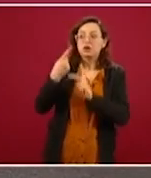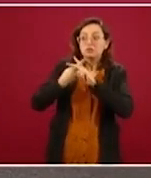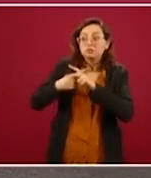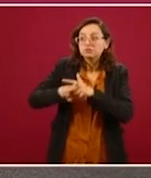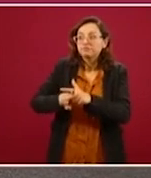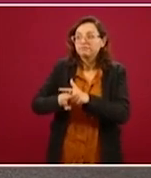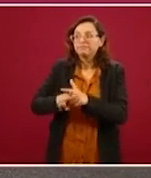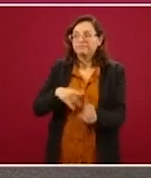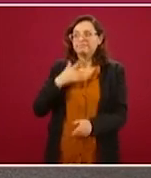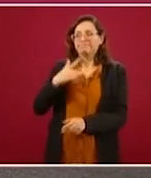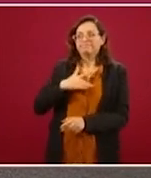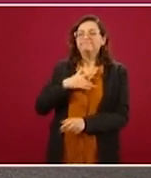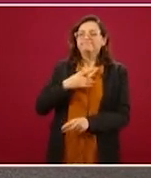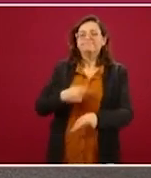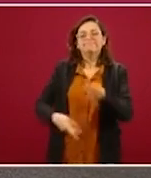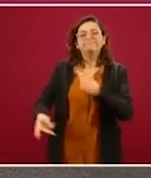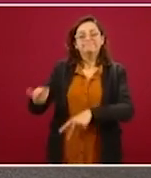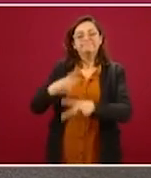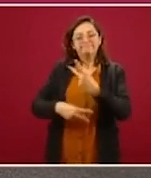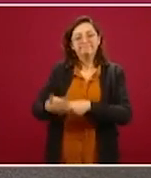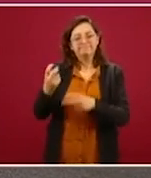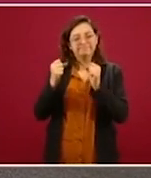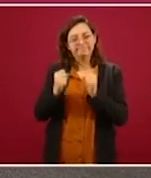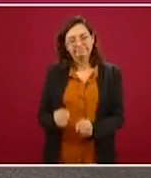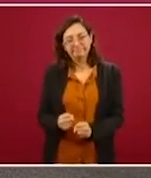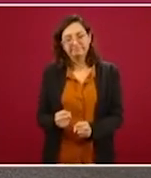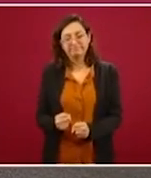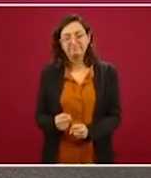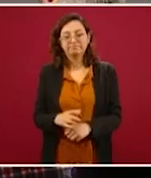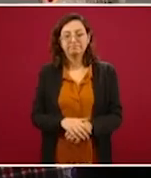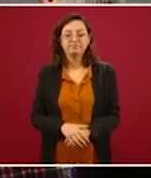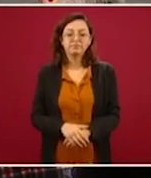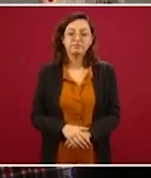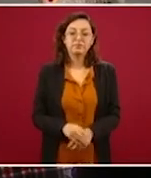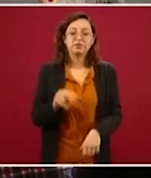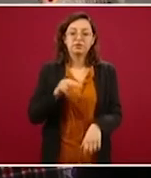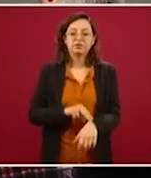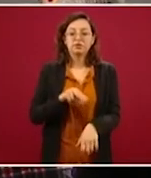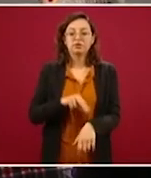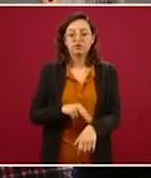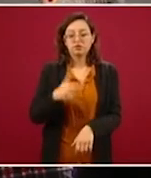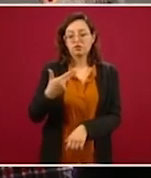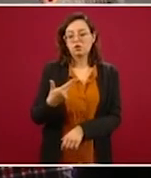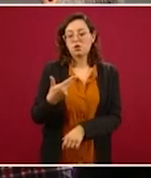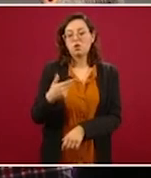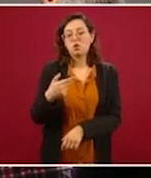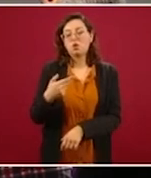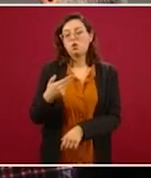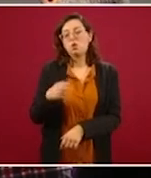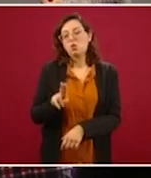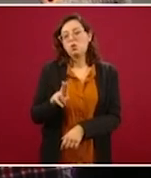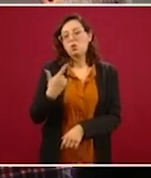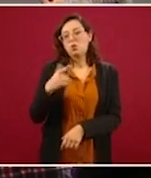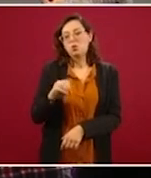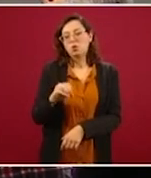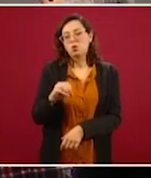Lo informó con mucha claridad el doctor Hugo López